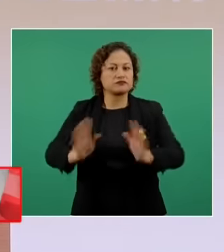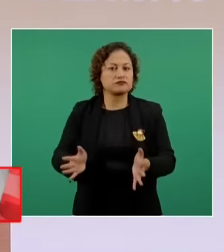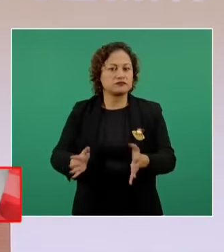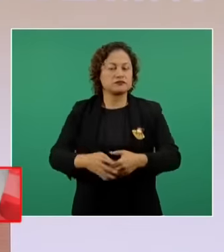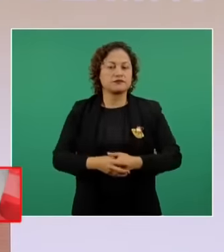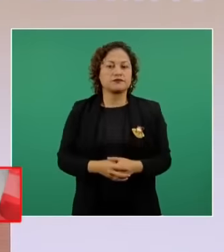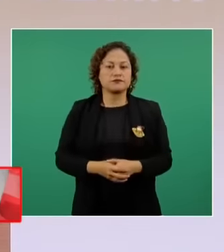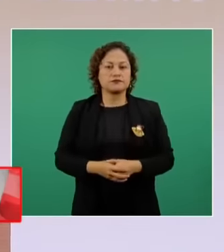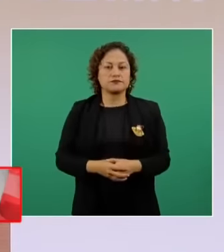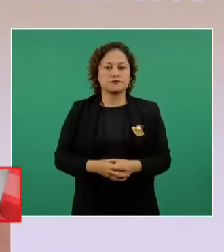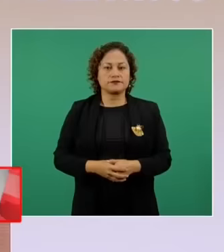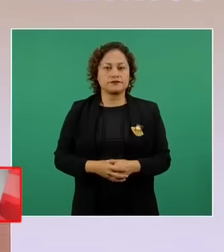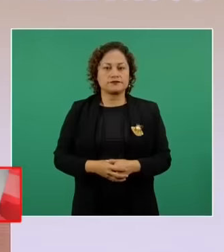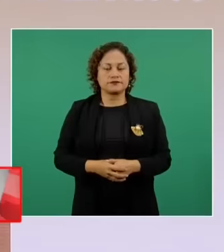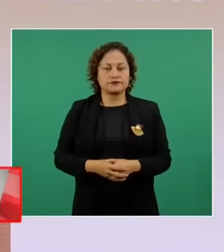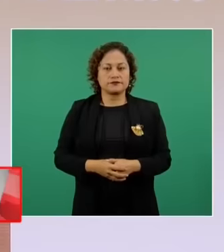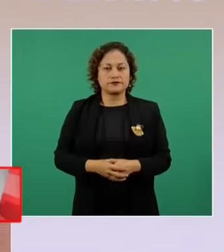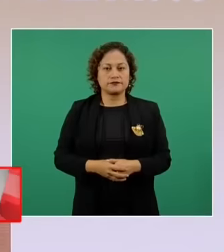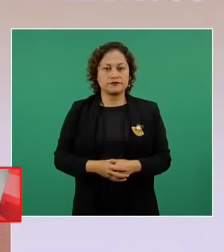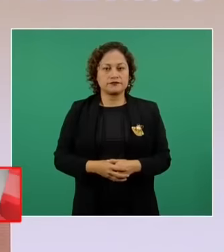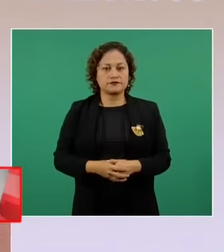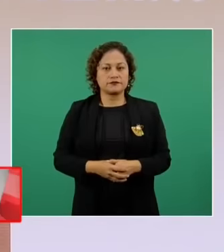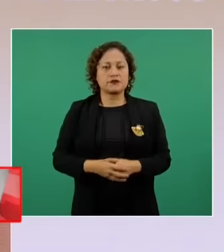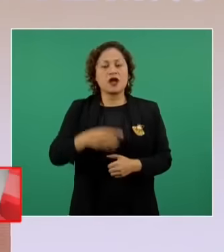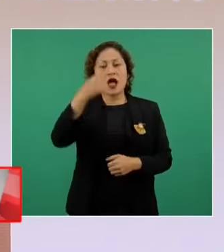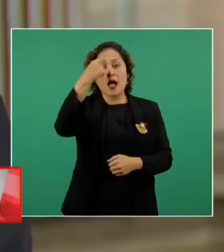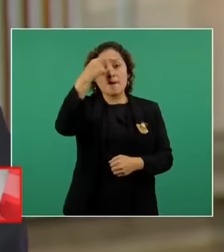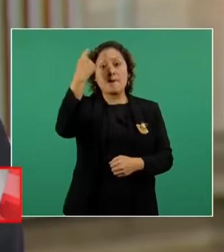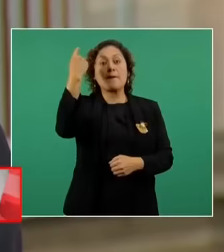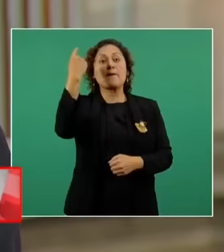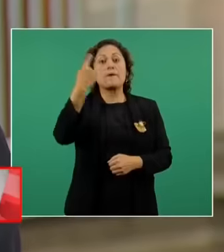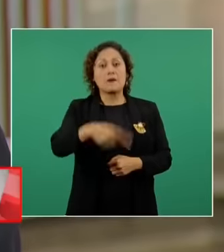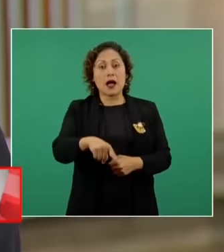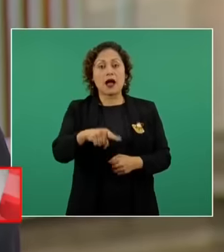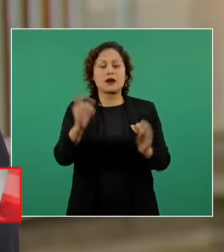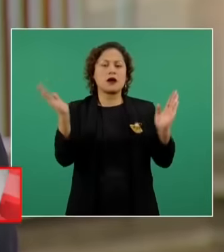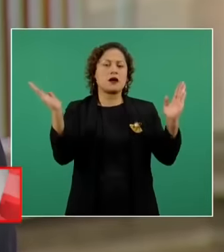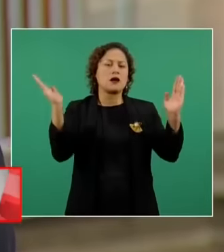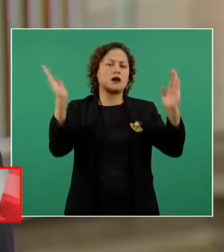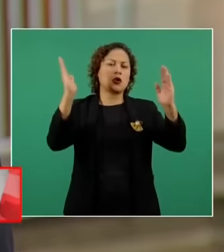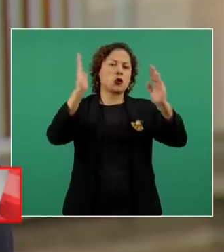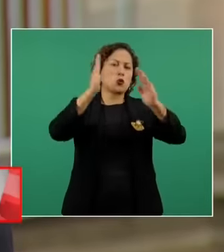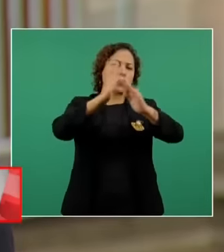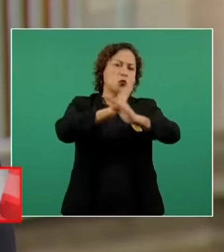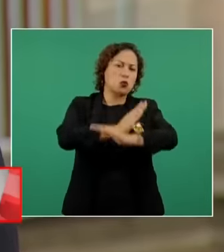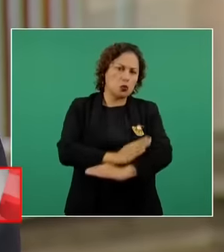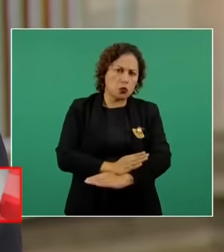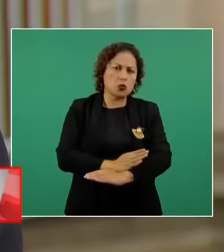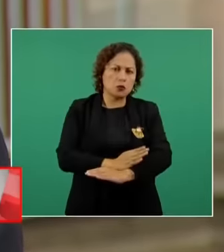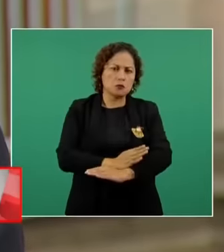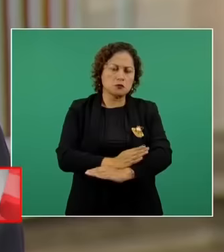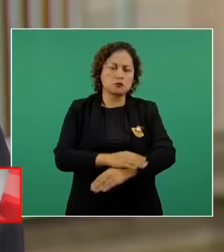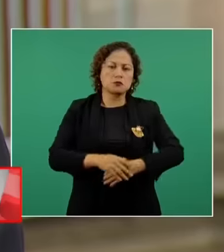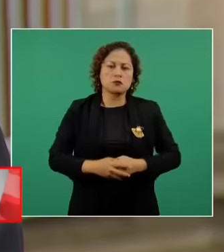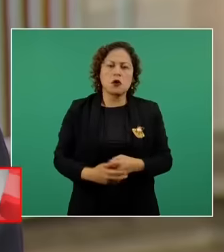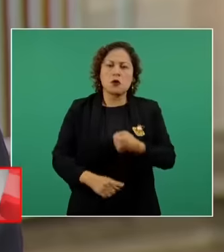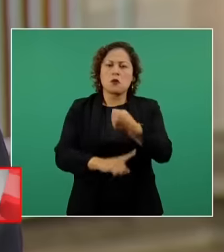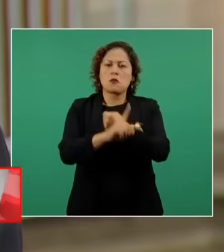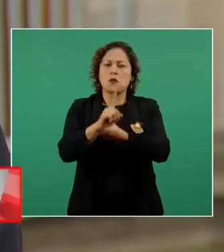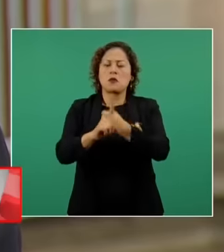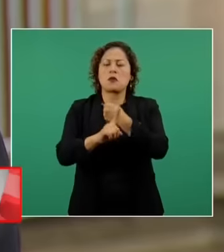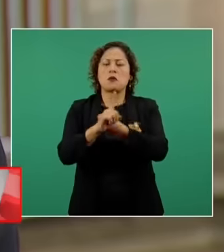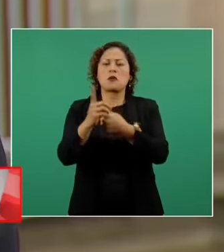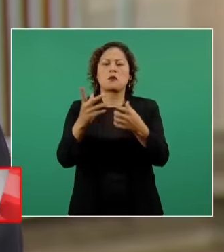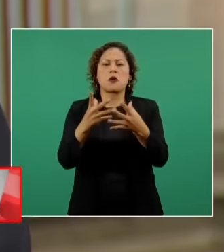En la búsqueda de la reconciliación también debe ayudar